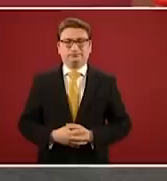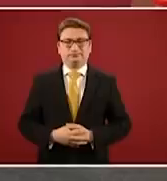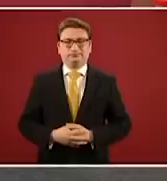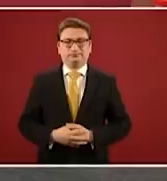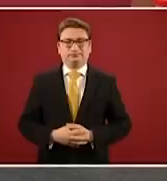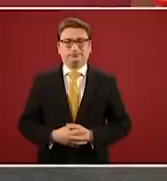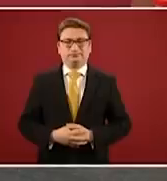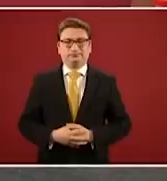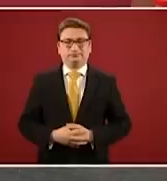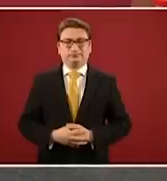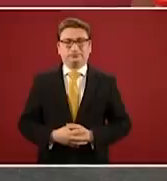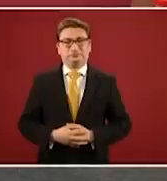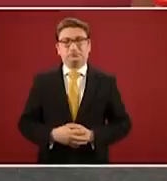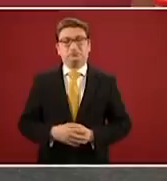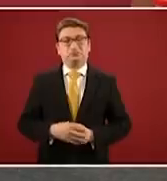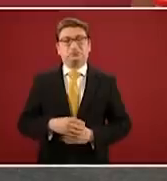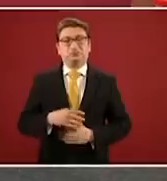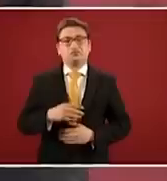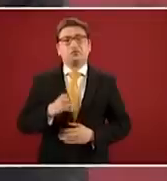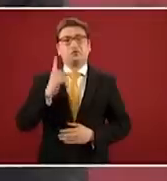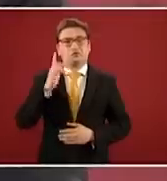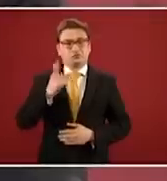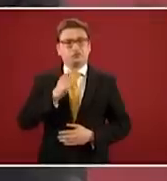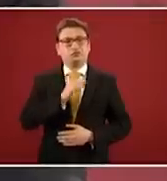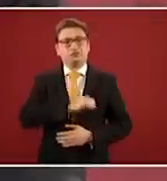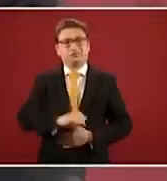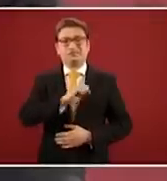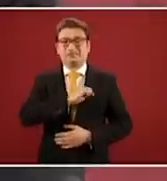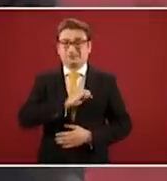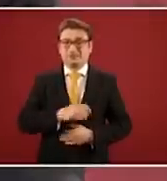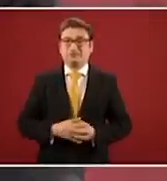que haya salud, que es tan